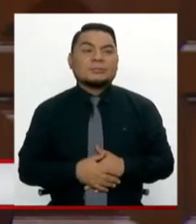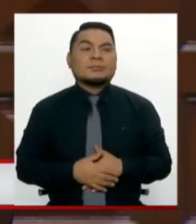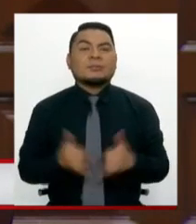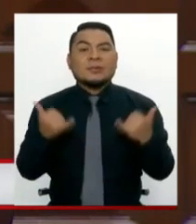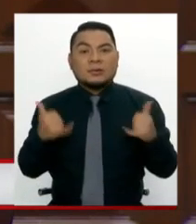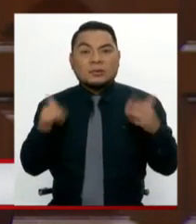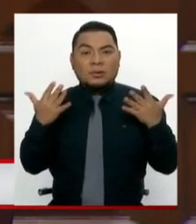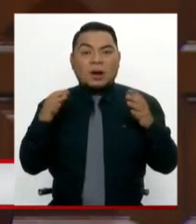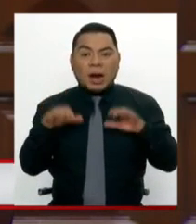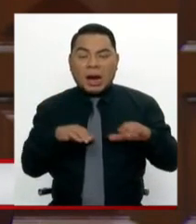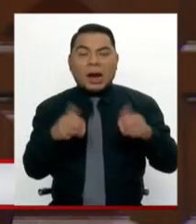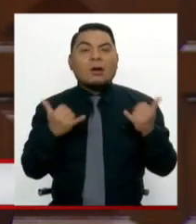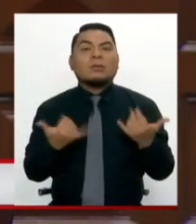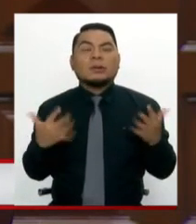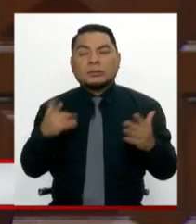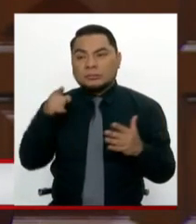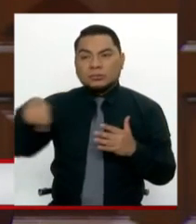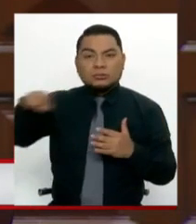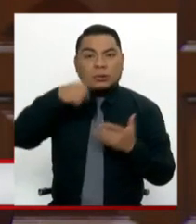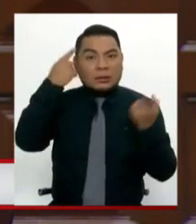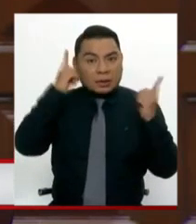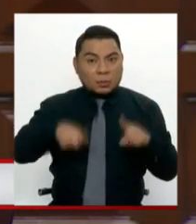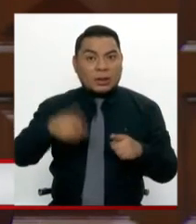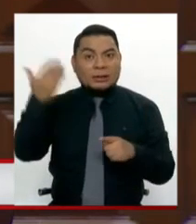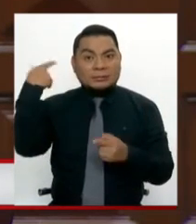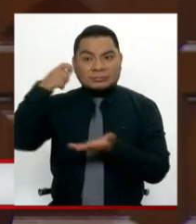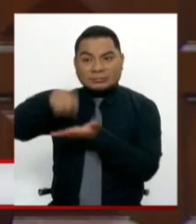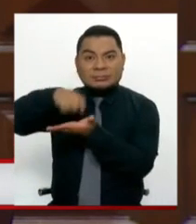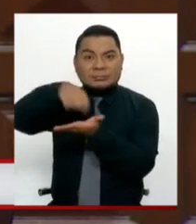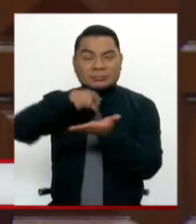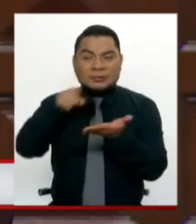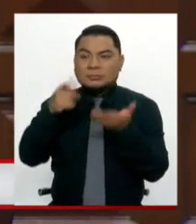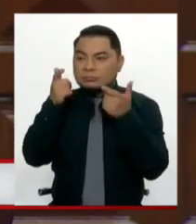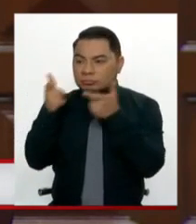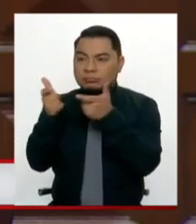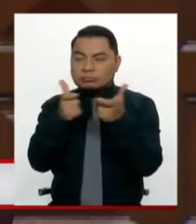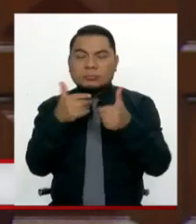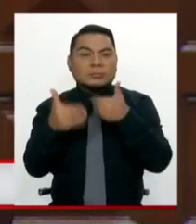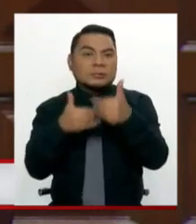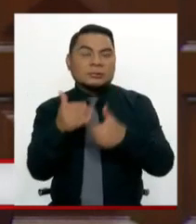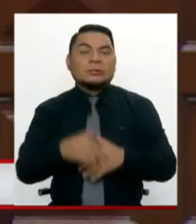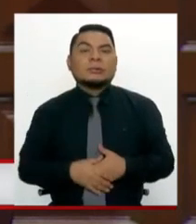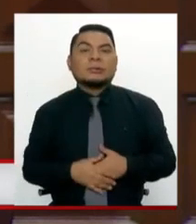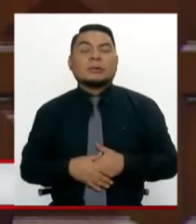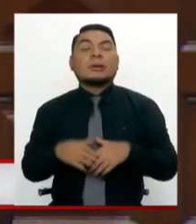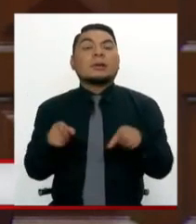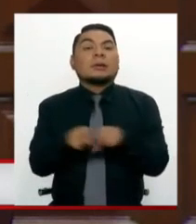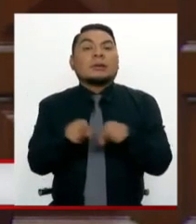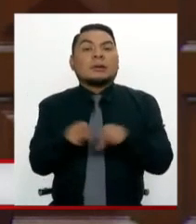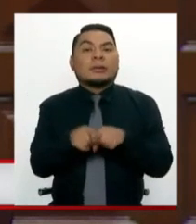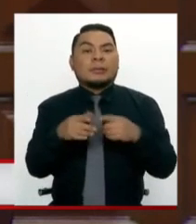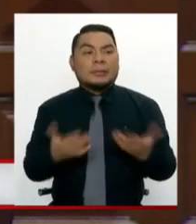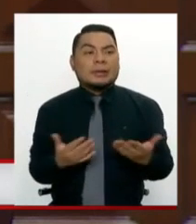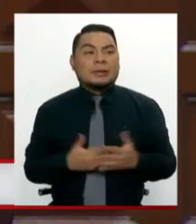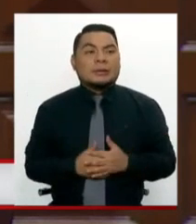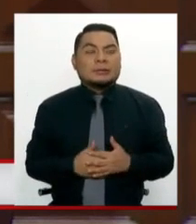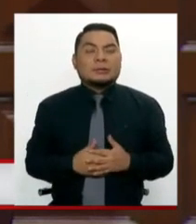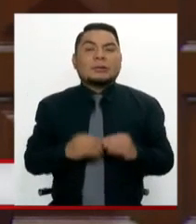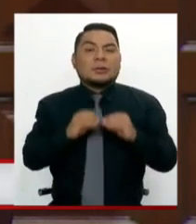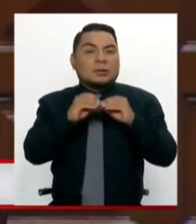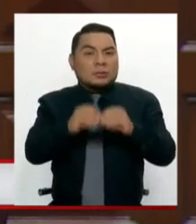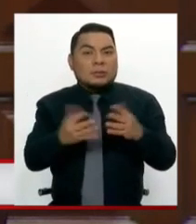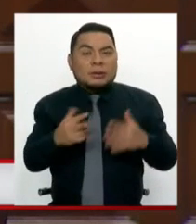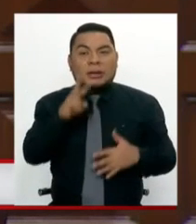Ahora se está haciendo el seguimiento de los acuerdos adoptados de estos espacios. También se han